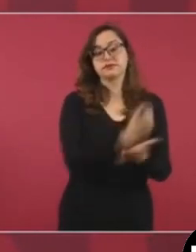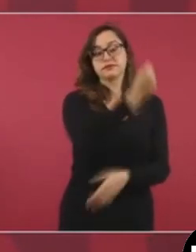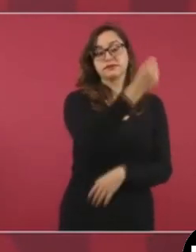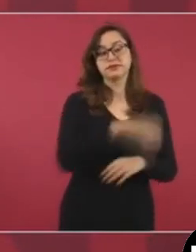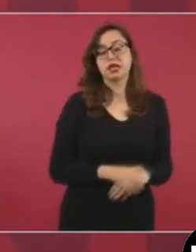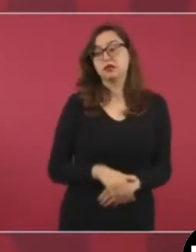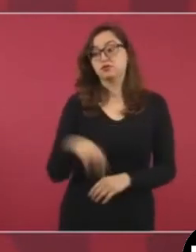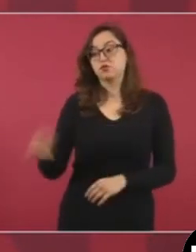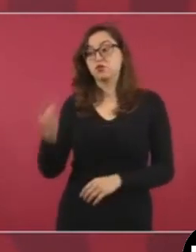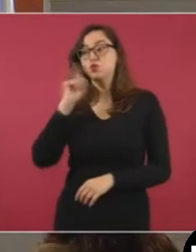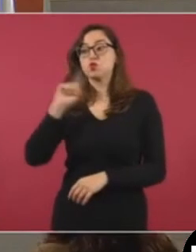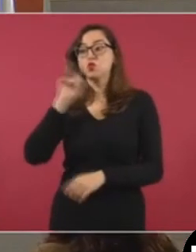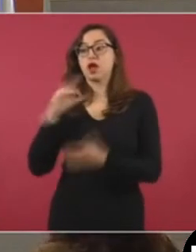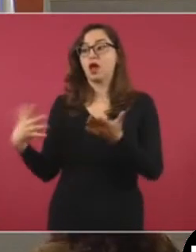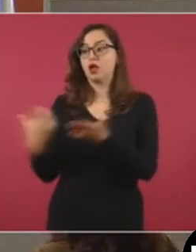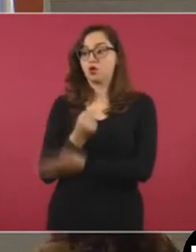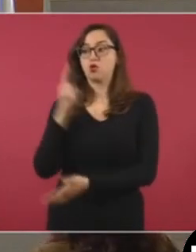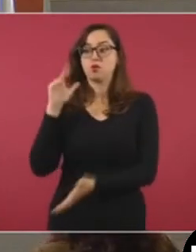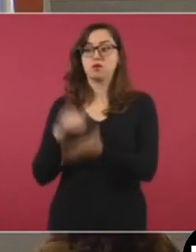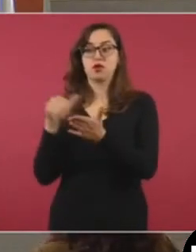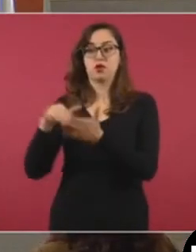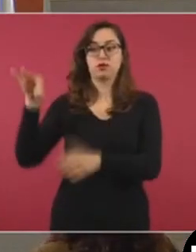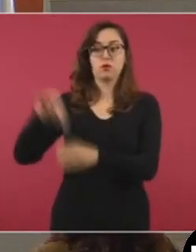llevó como 1,000,000.